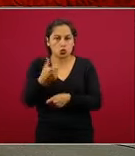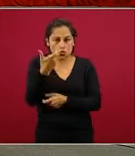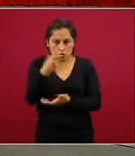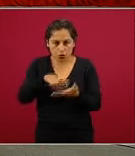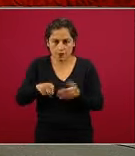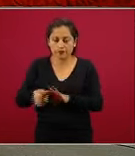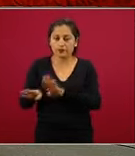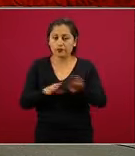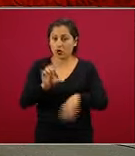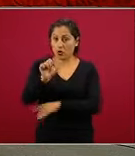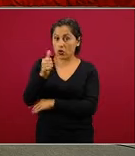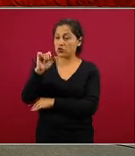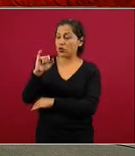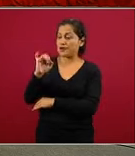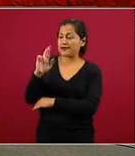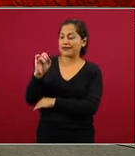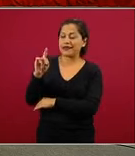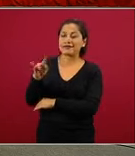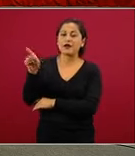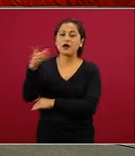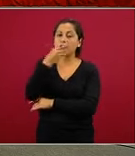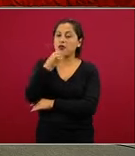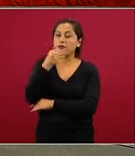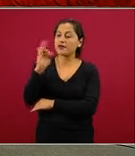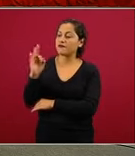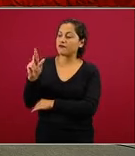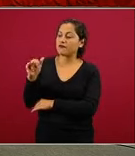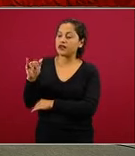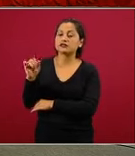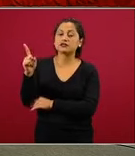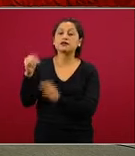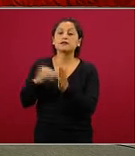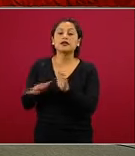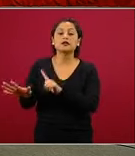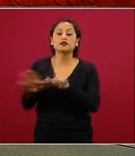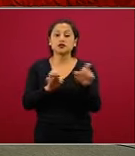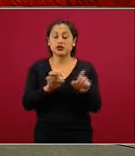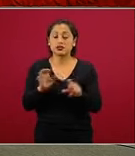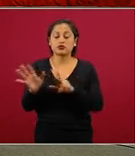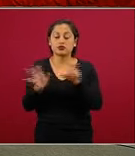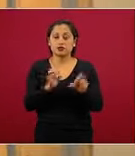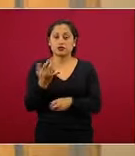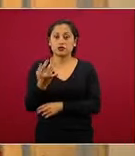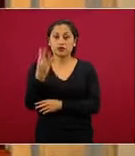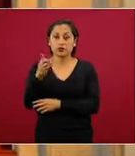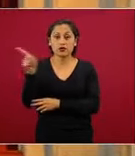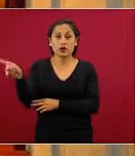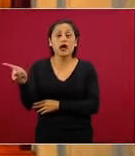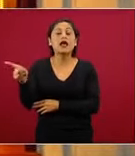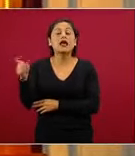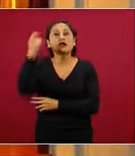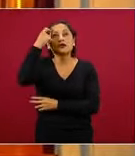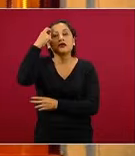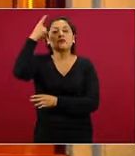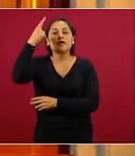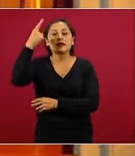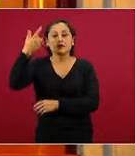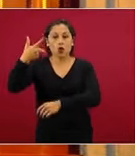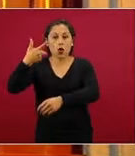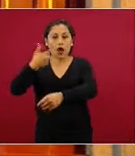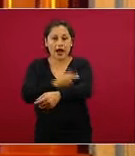Francis Rind, en 1844, inventa la jeringa hipodérmica. Hasta ese momento ya